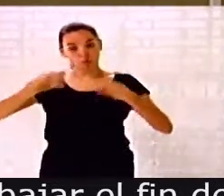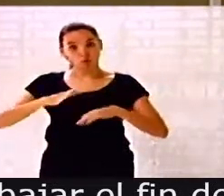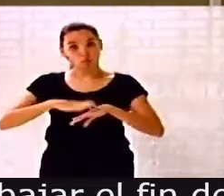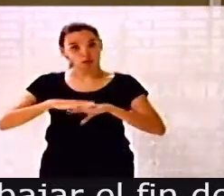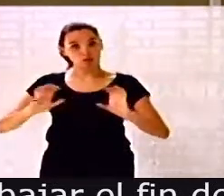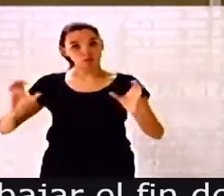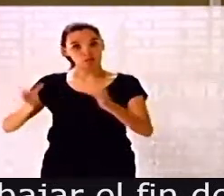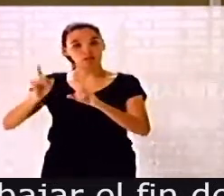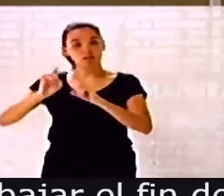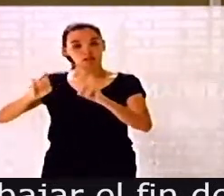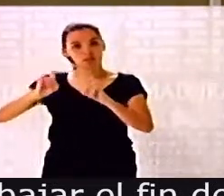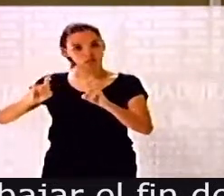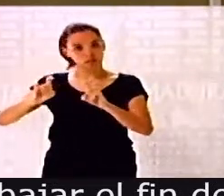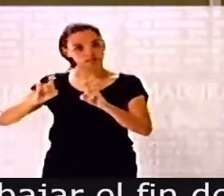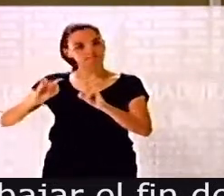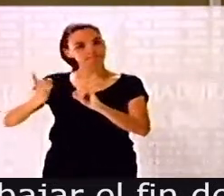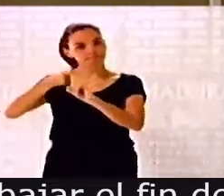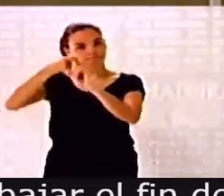educativa